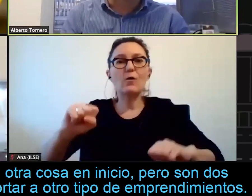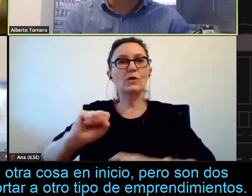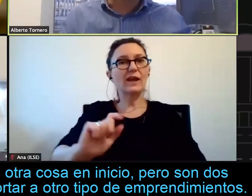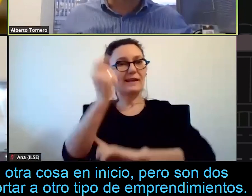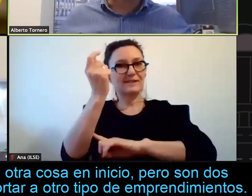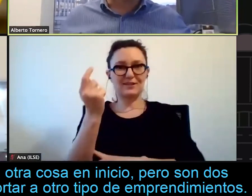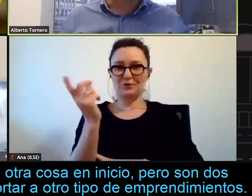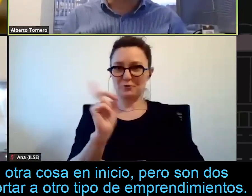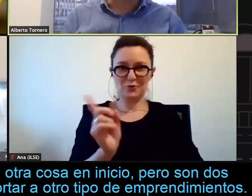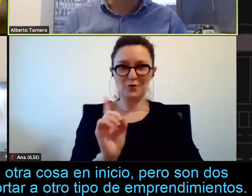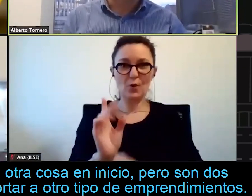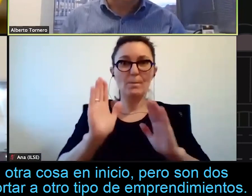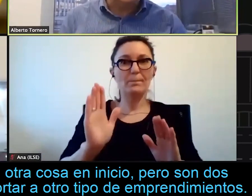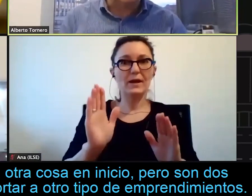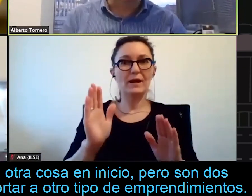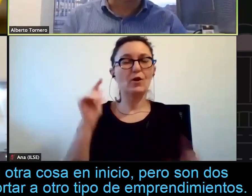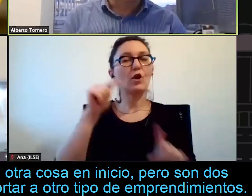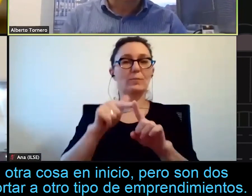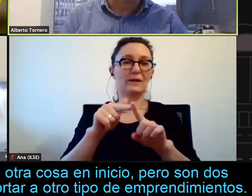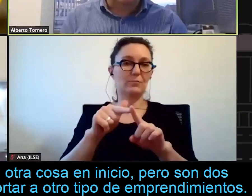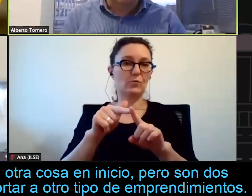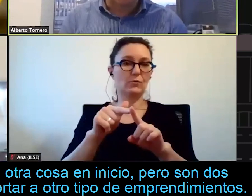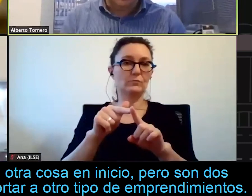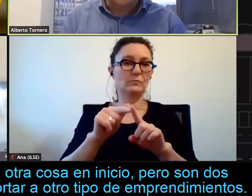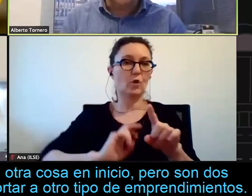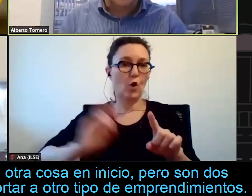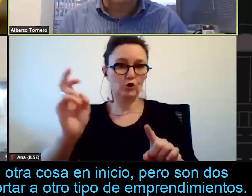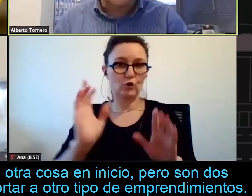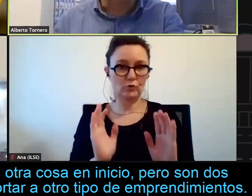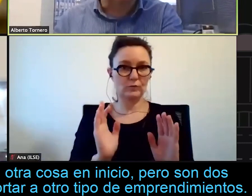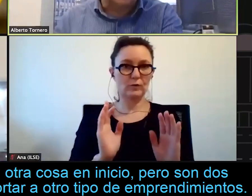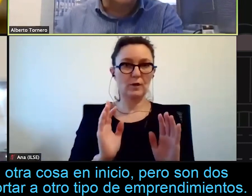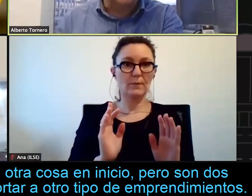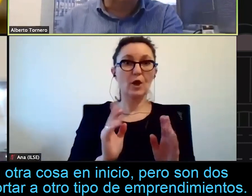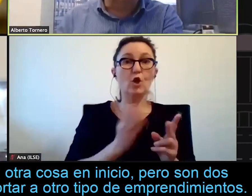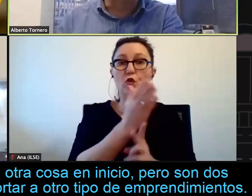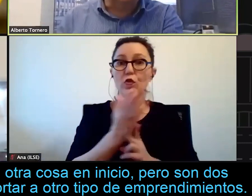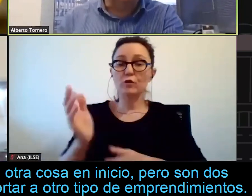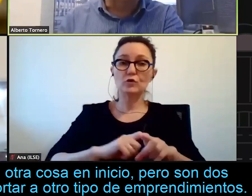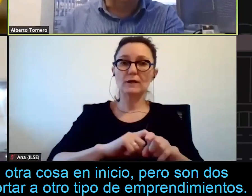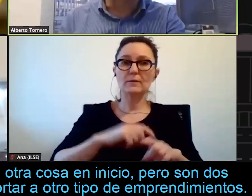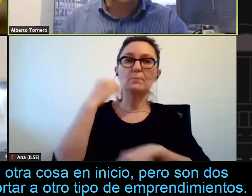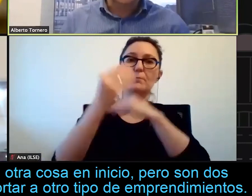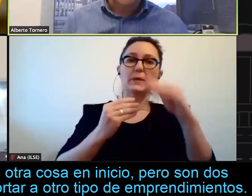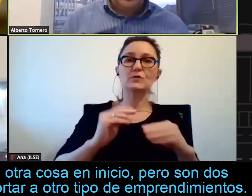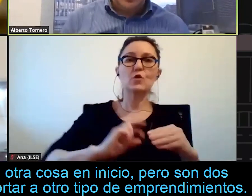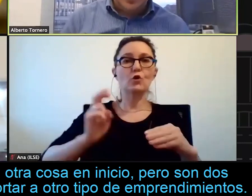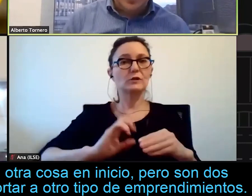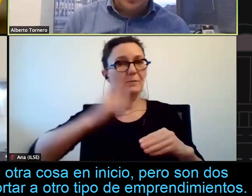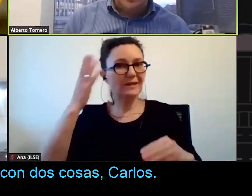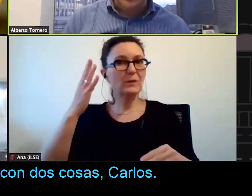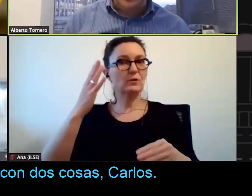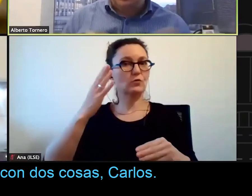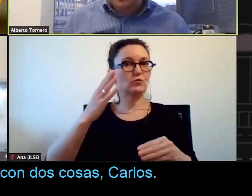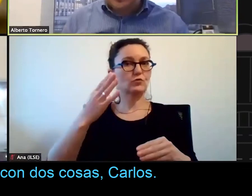cierto que buscan otra cosa, ¿no? En inicio, pero son 2 características que creo que hay que exportar a otro tipo de emprendimientos.